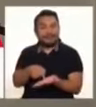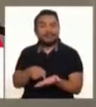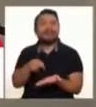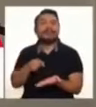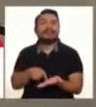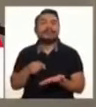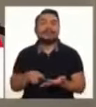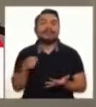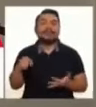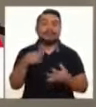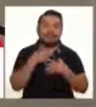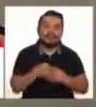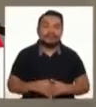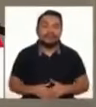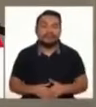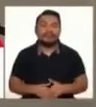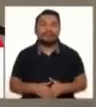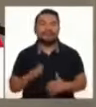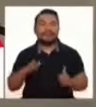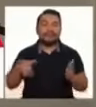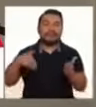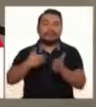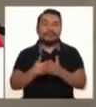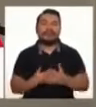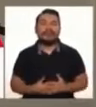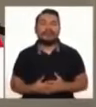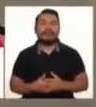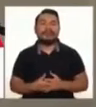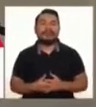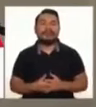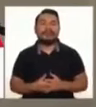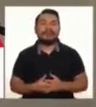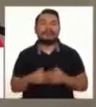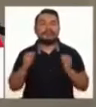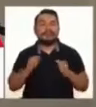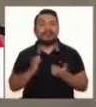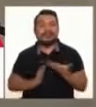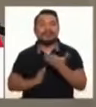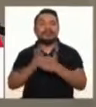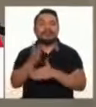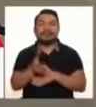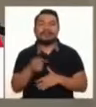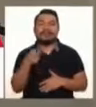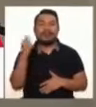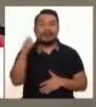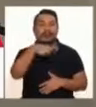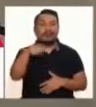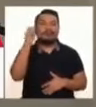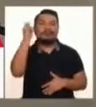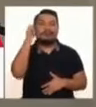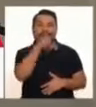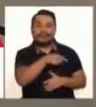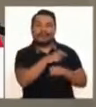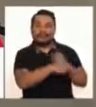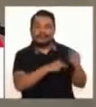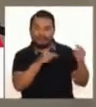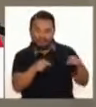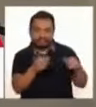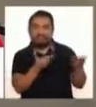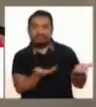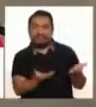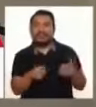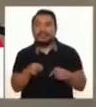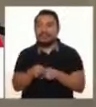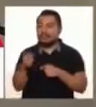y ese interés de llegar a través de los garantes, pero sobre todo que